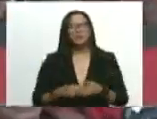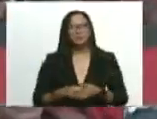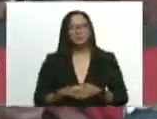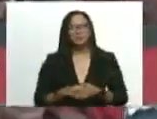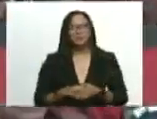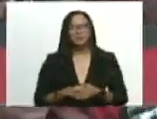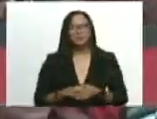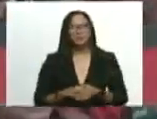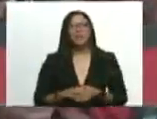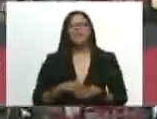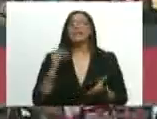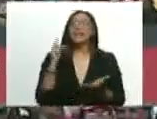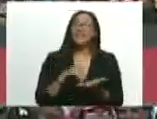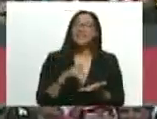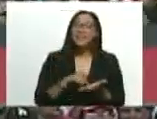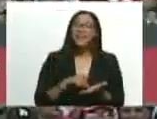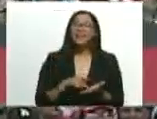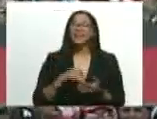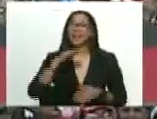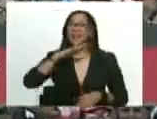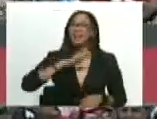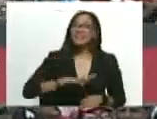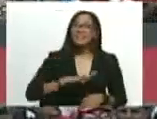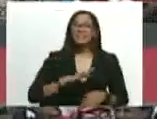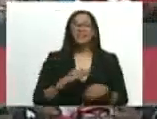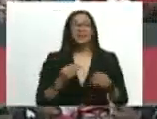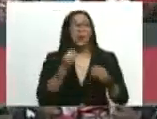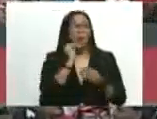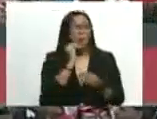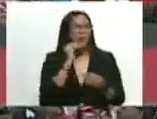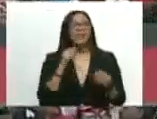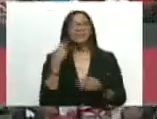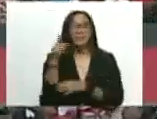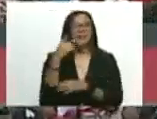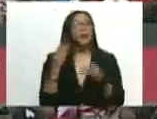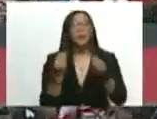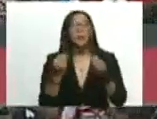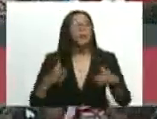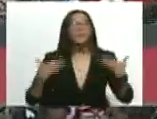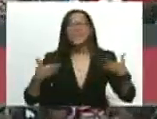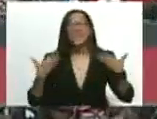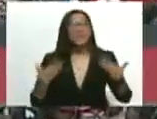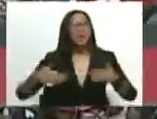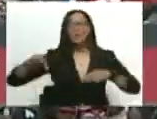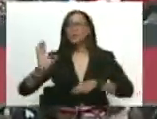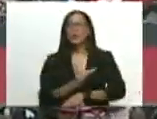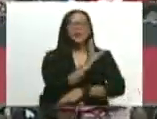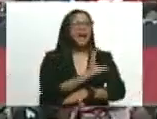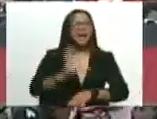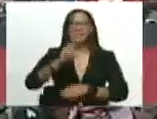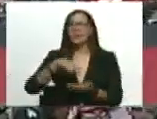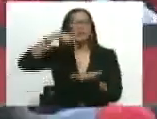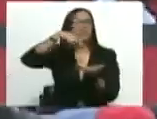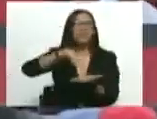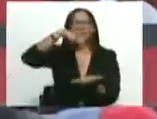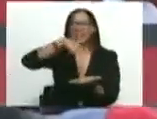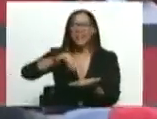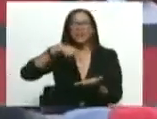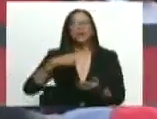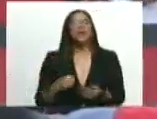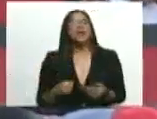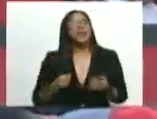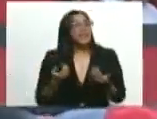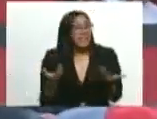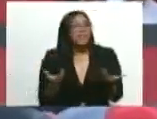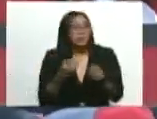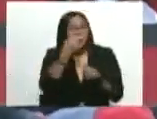de estar entre los jóvenes de esta parroquia con mucha alegría con sus cantos con sus brincos entre los